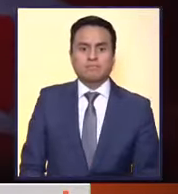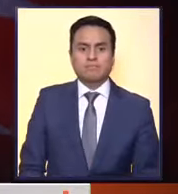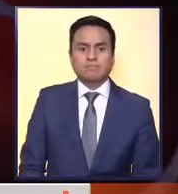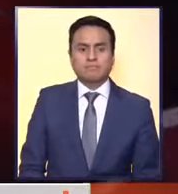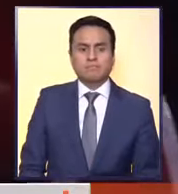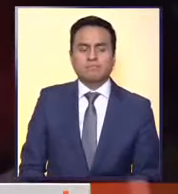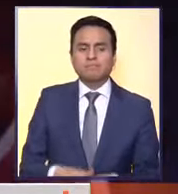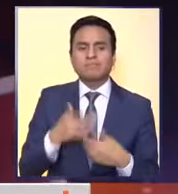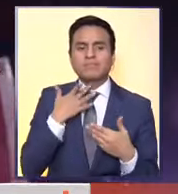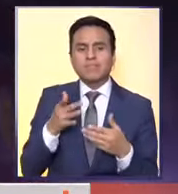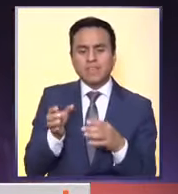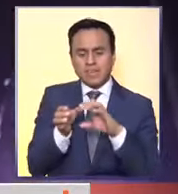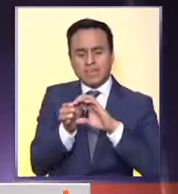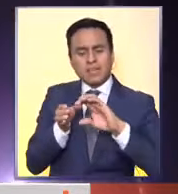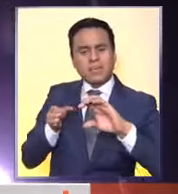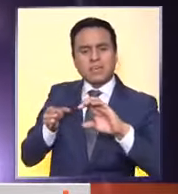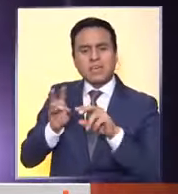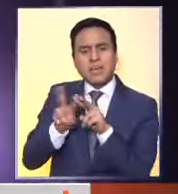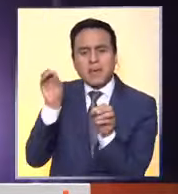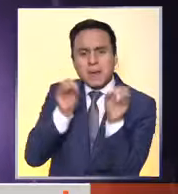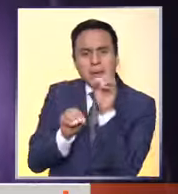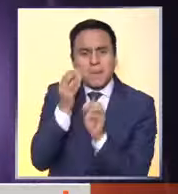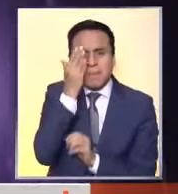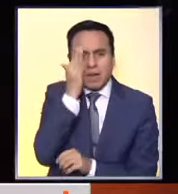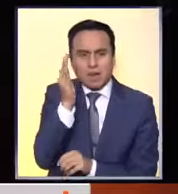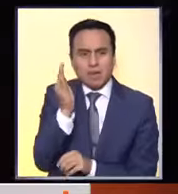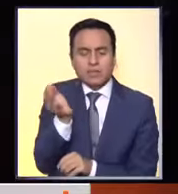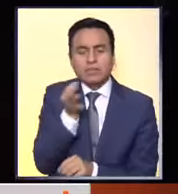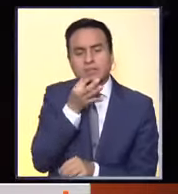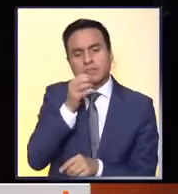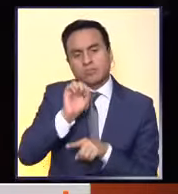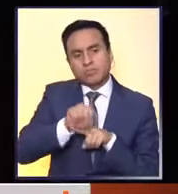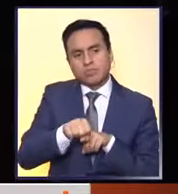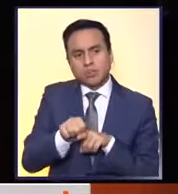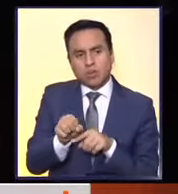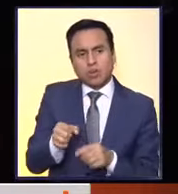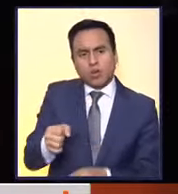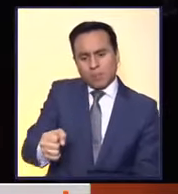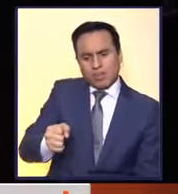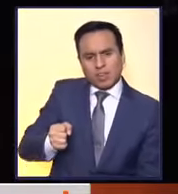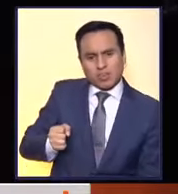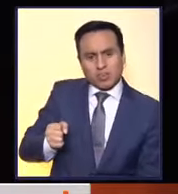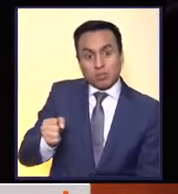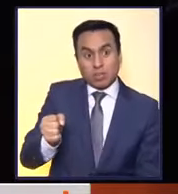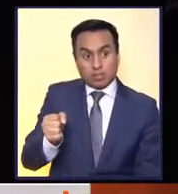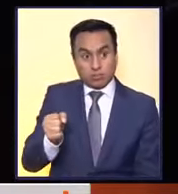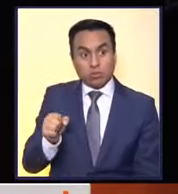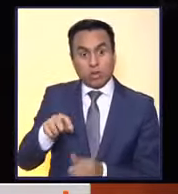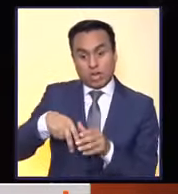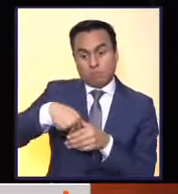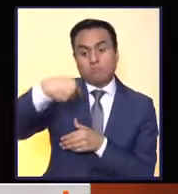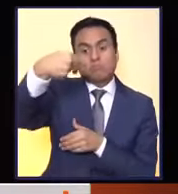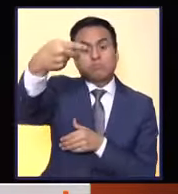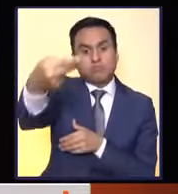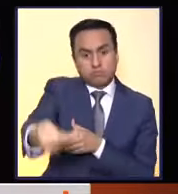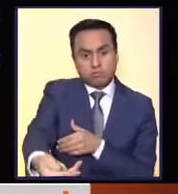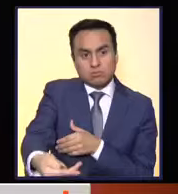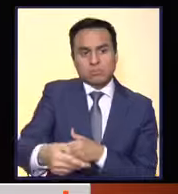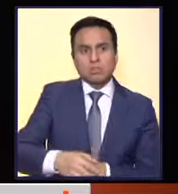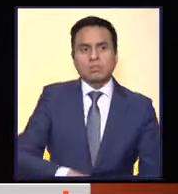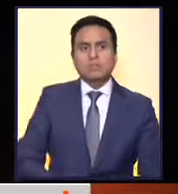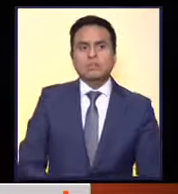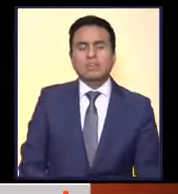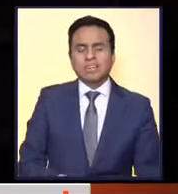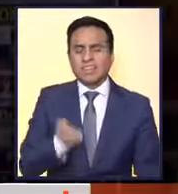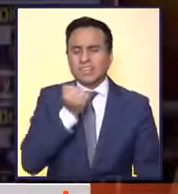Todo por una maniobra mal elaborada, eso fue lo que reconoció el operador del cañón, quien lanzó al artista accidentado. Grosso